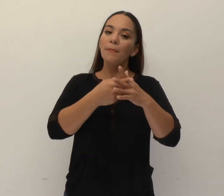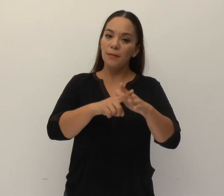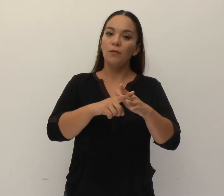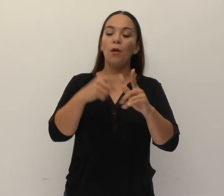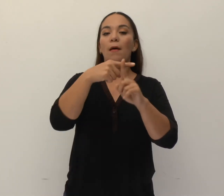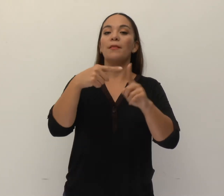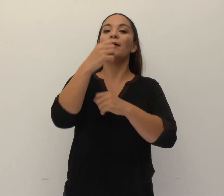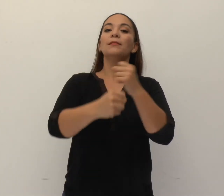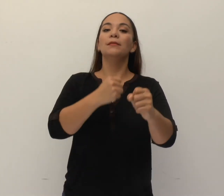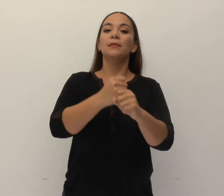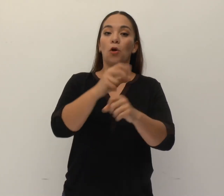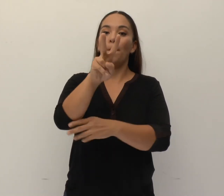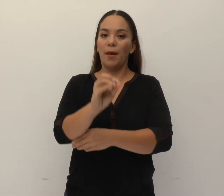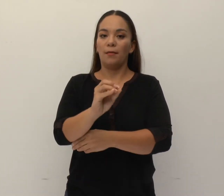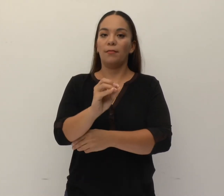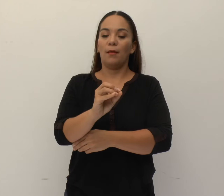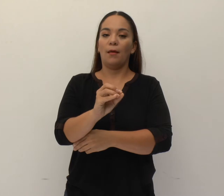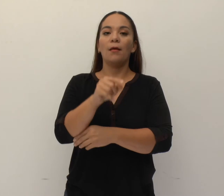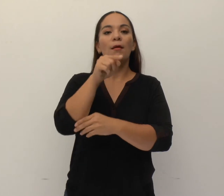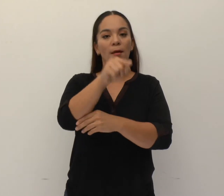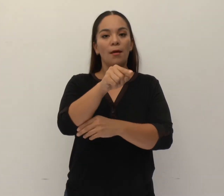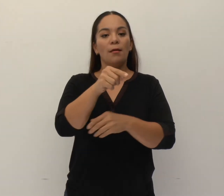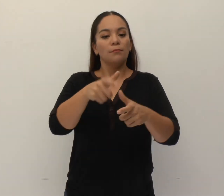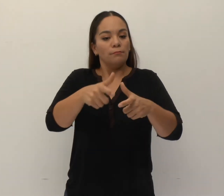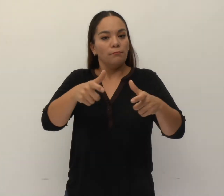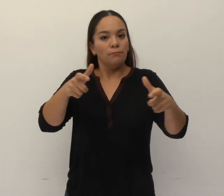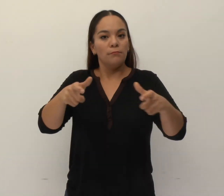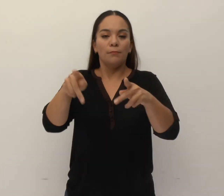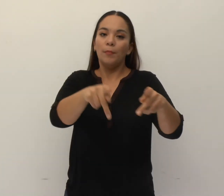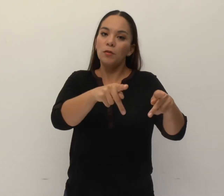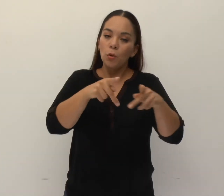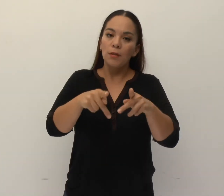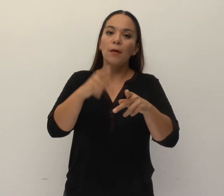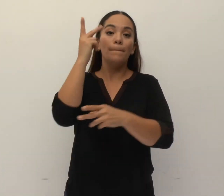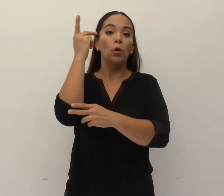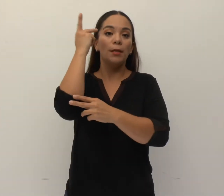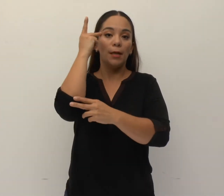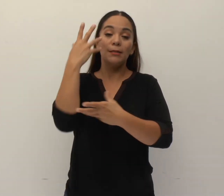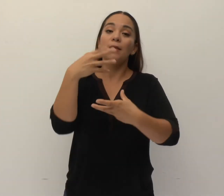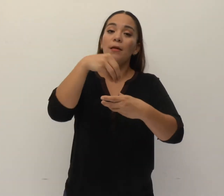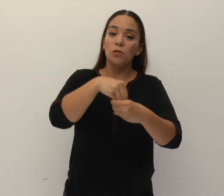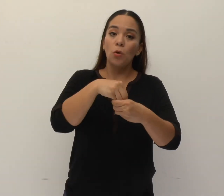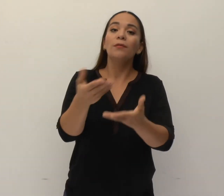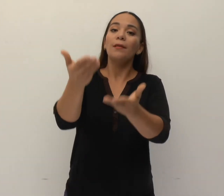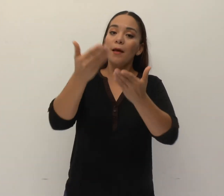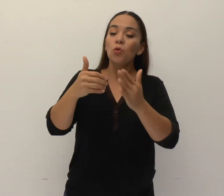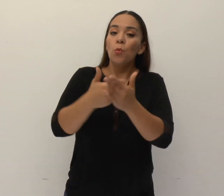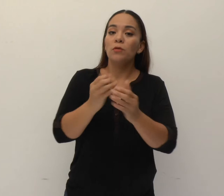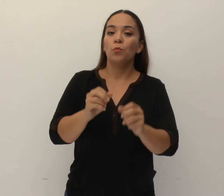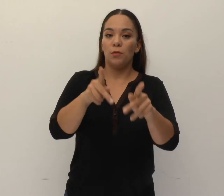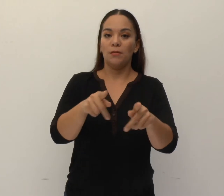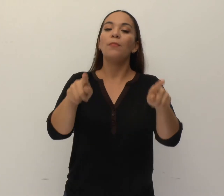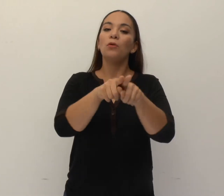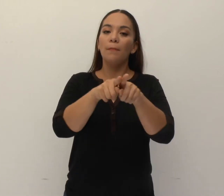Fue a partir de la segunda mitad del siglo XX que la extensión de la ciudadanía y las políticas de integración trajeron nuevas